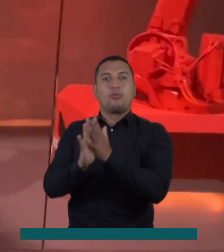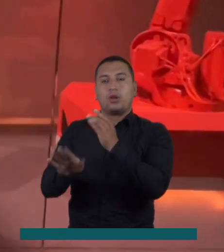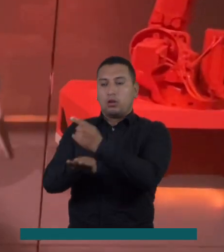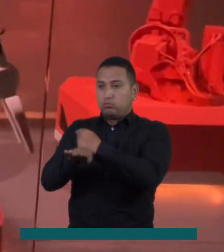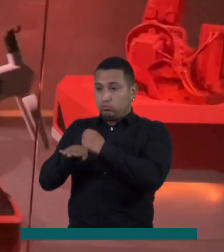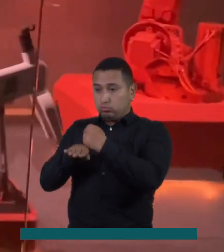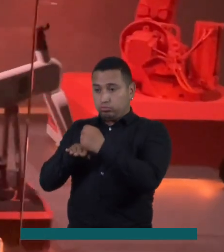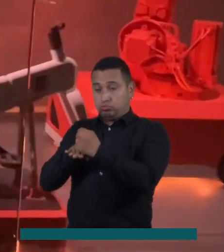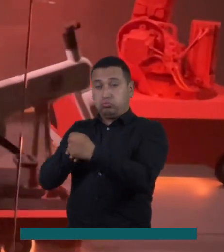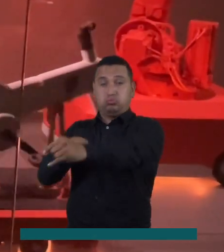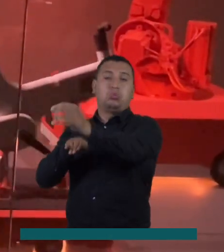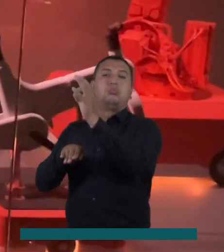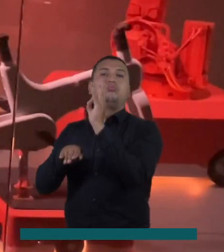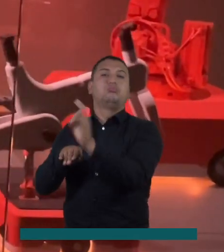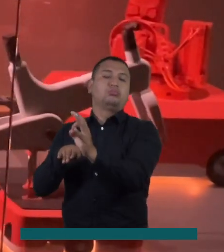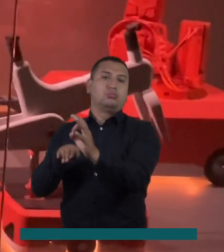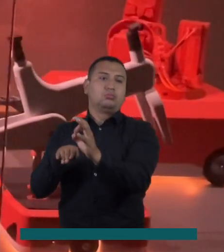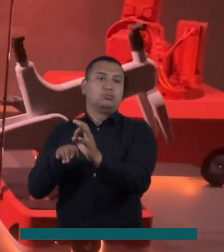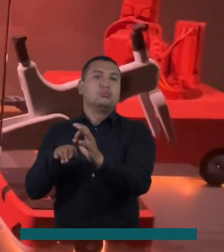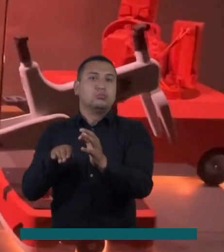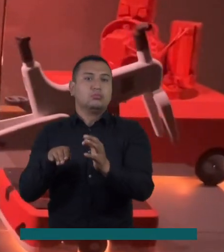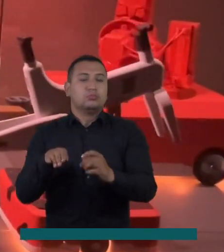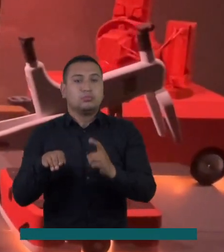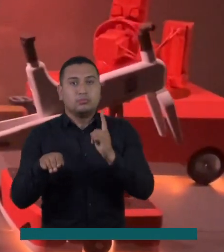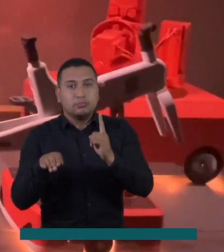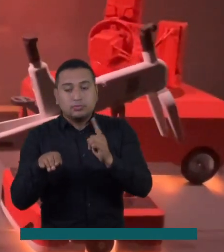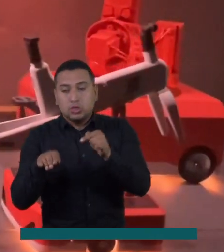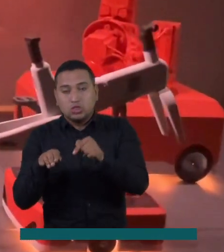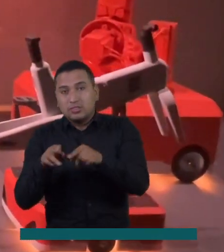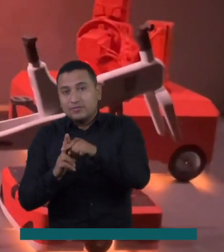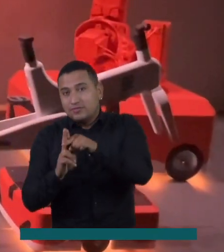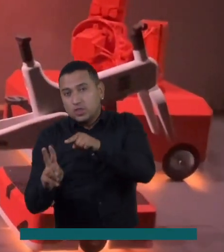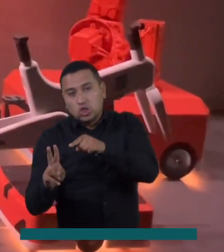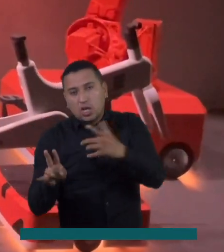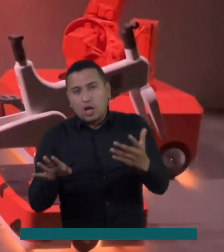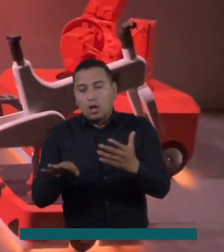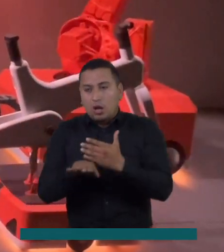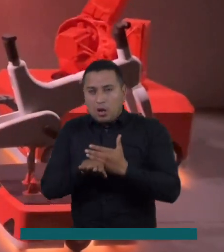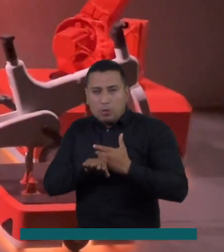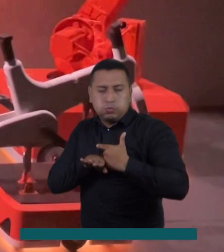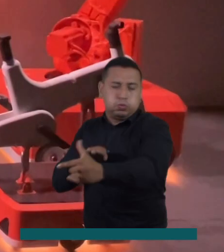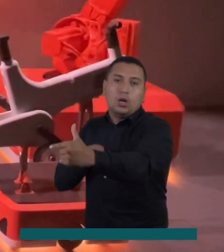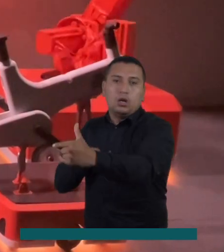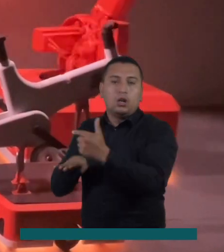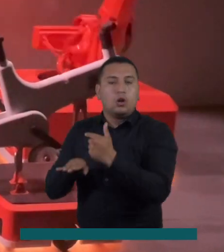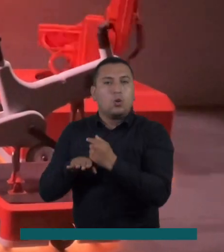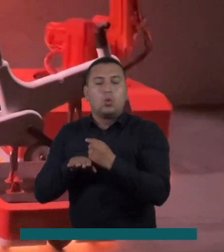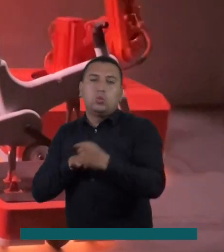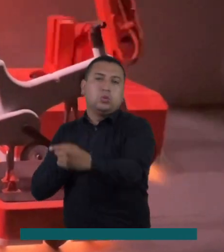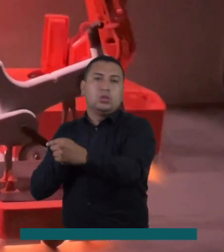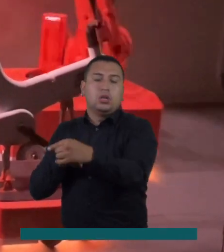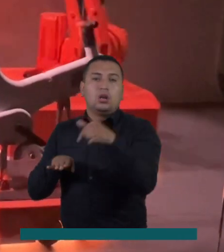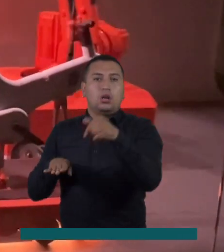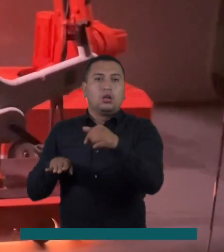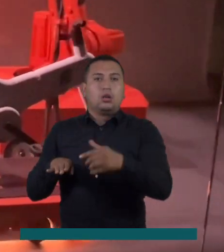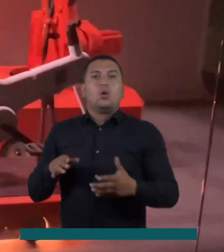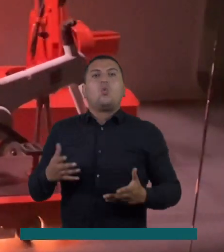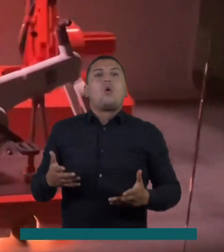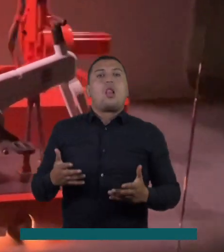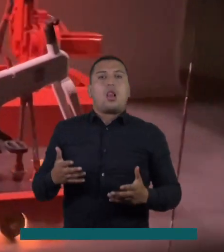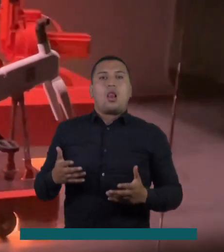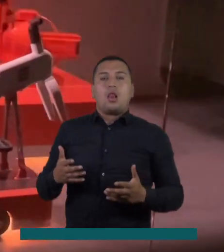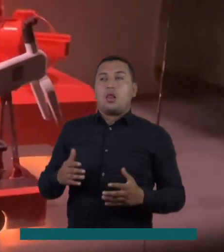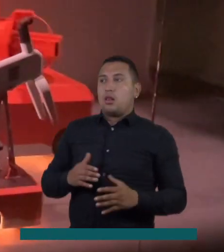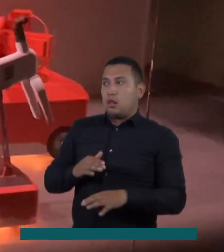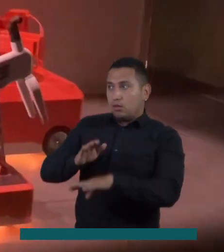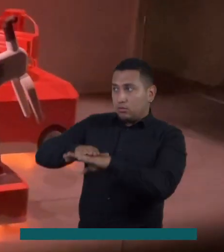calidad. Mientras que la latencia es básicamente la velocidad en que, en el momento en que yo le digo al servidor, mire, servidor, vaya, búsqueme